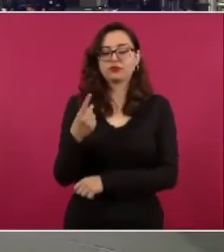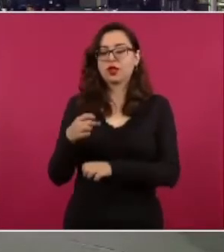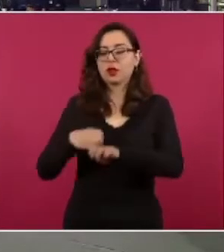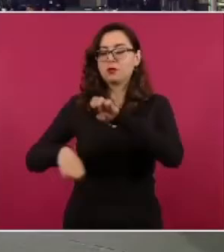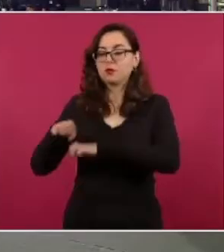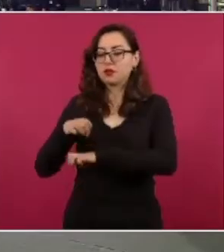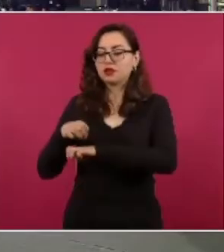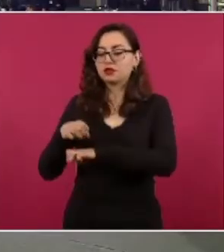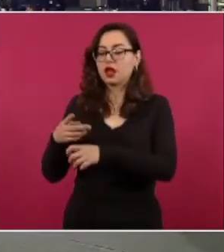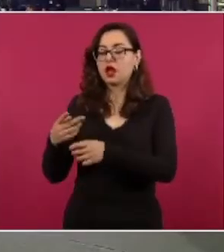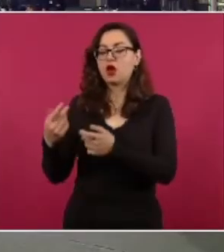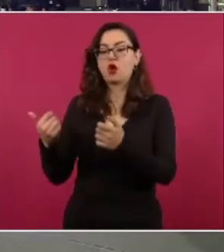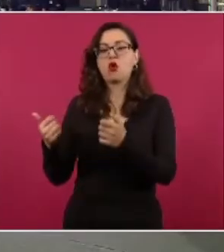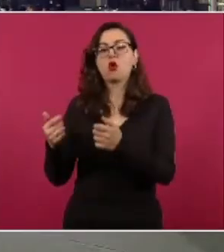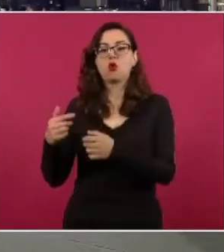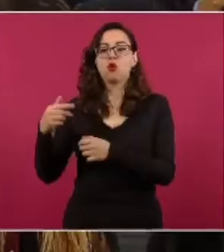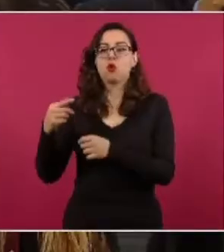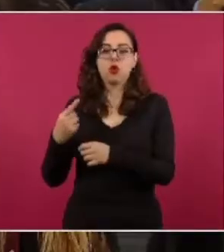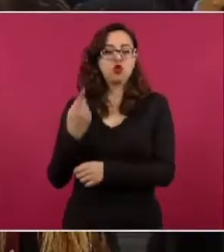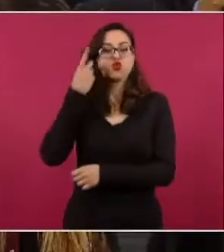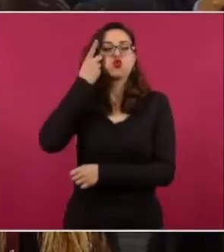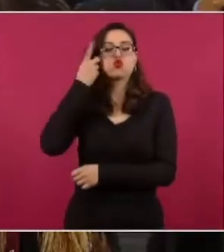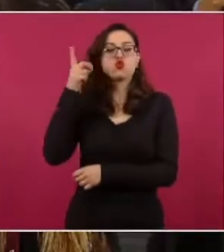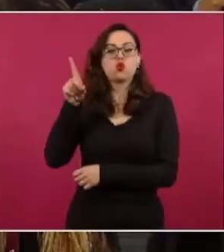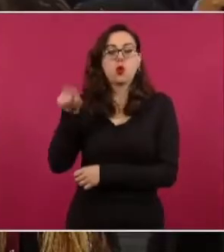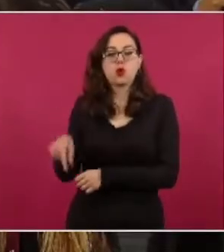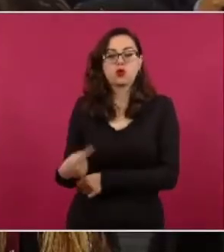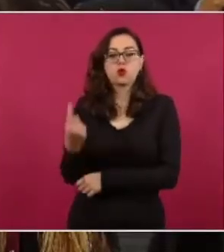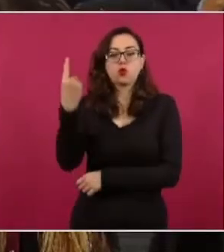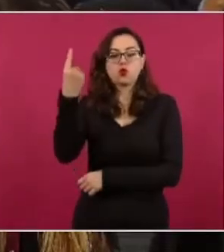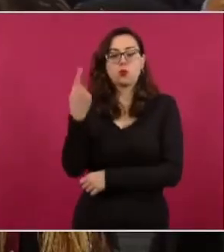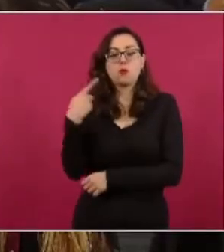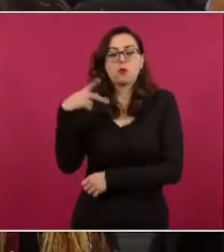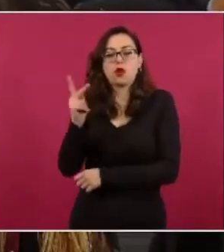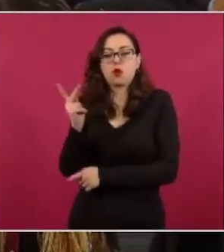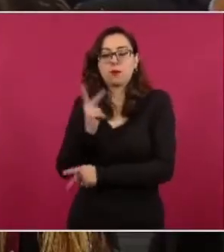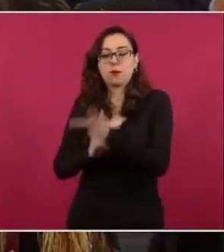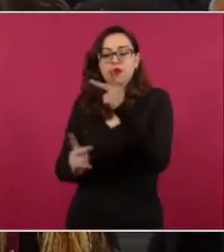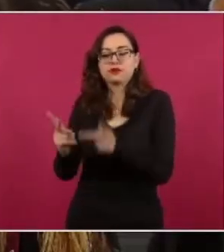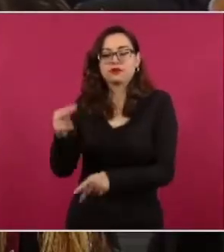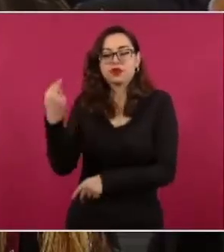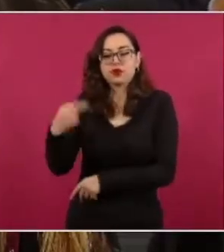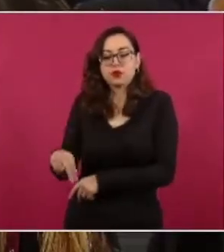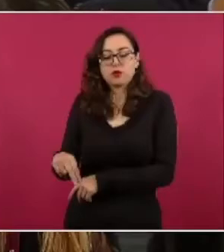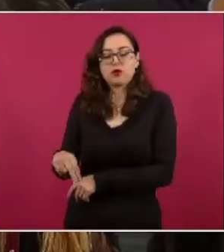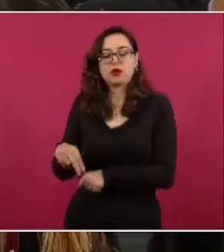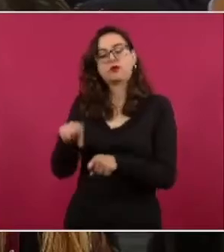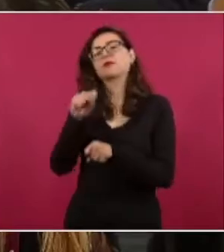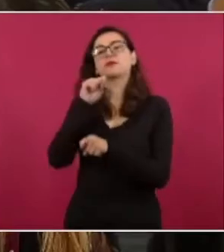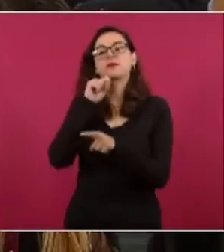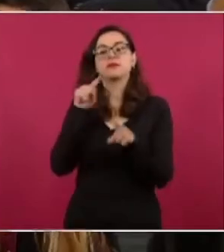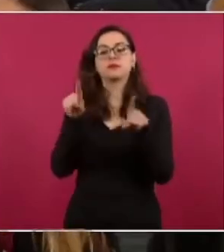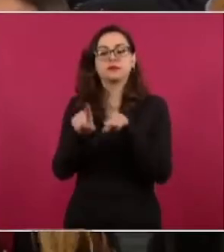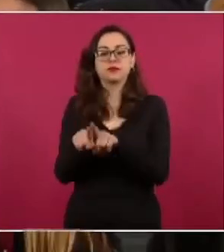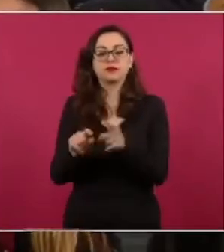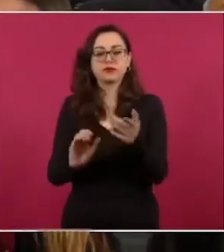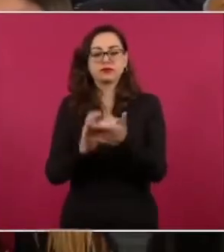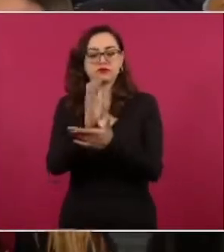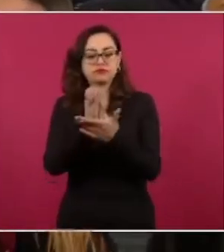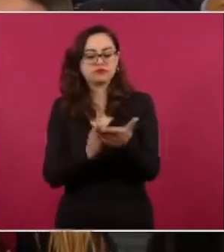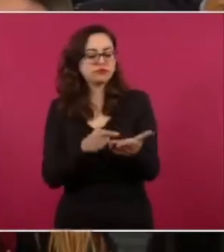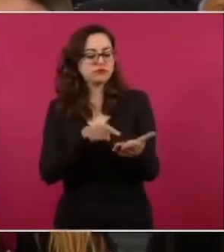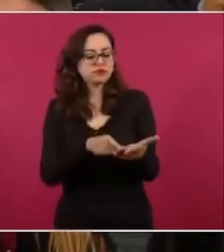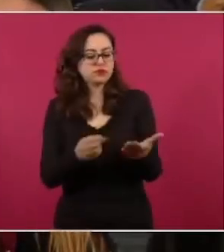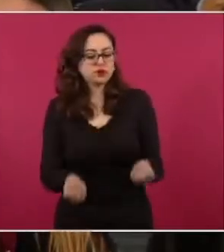utilizan prestanombres. No mandan la cantidad de trabajadoras que determina el contrato, siempre mandan menos. En